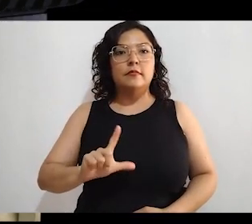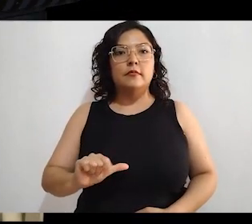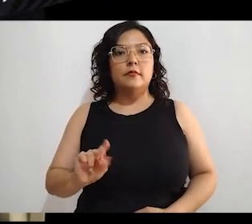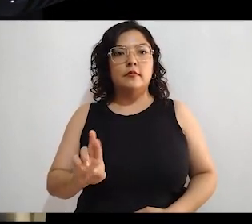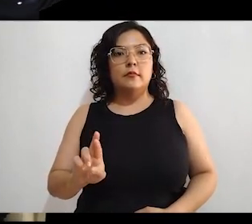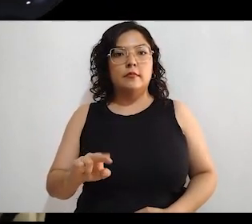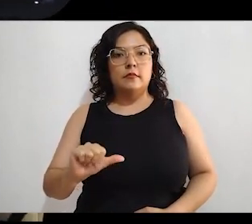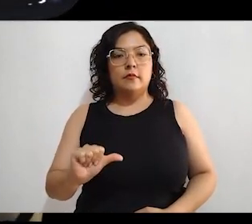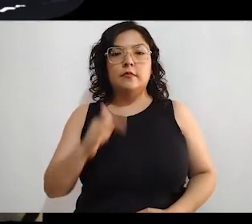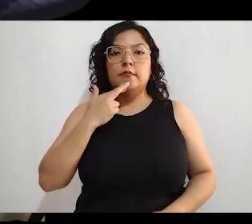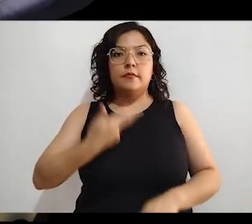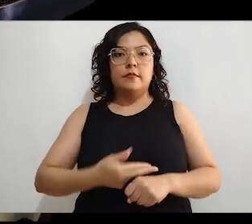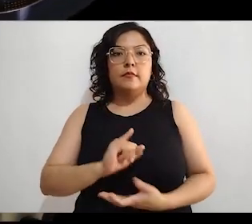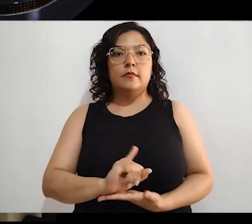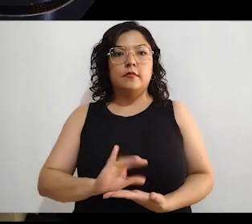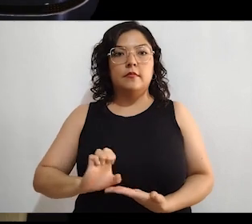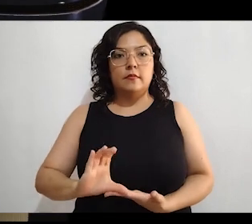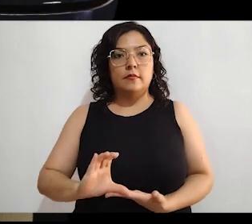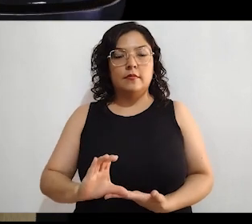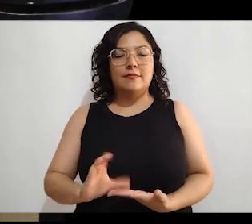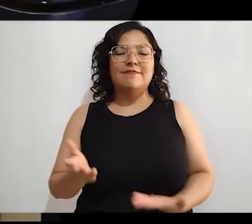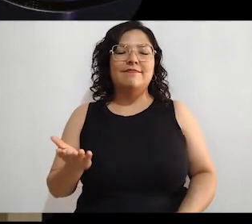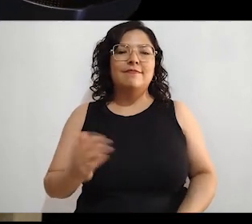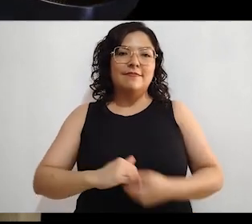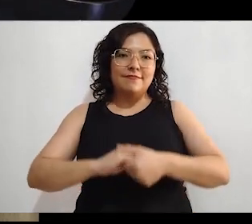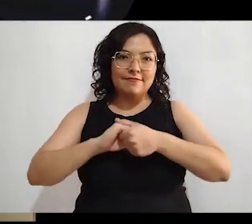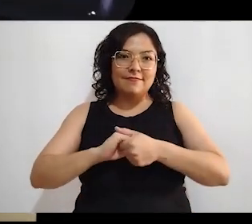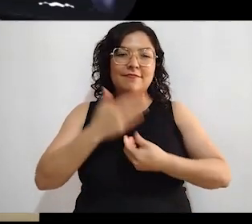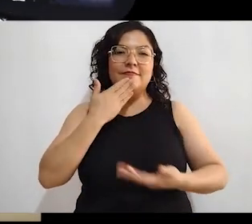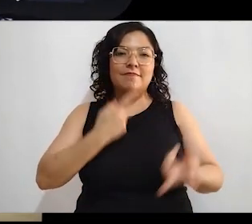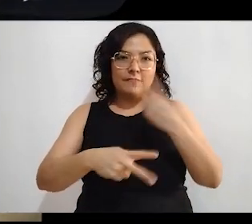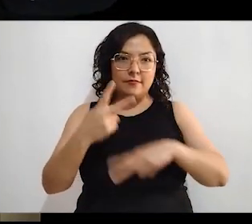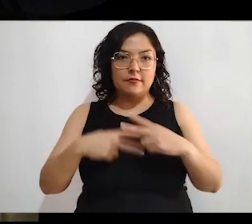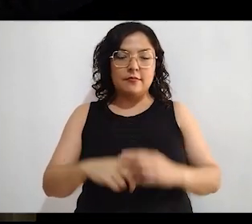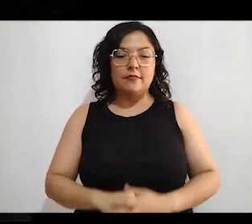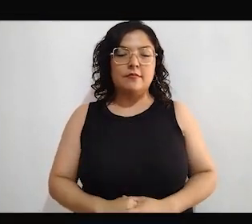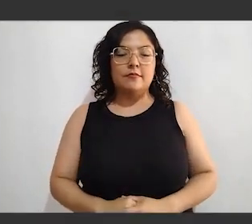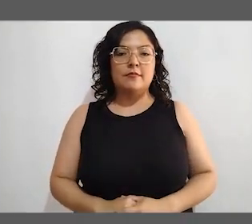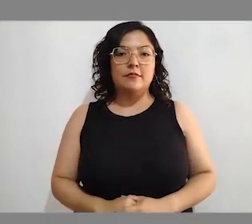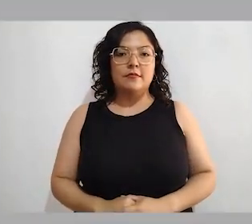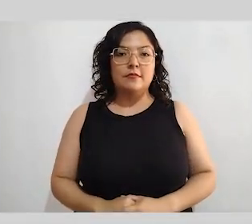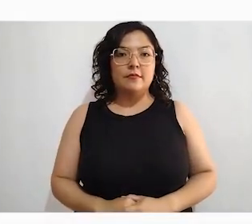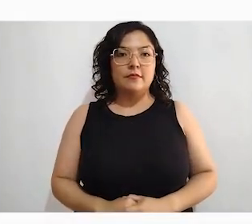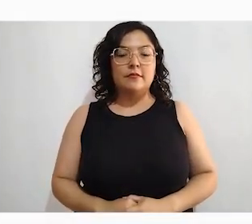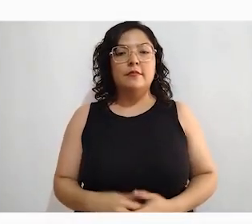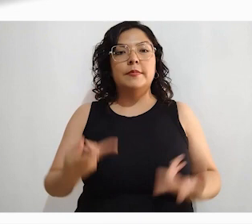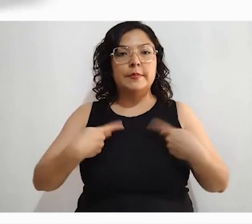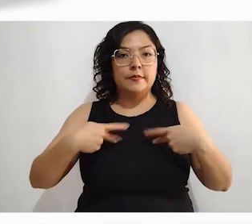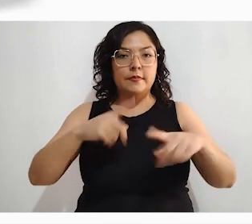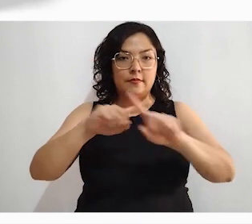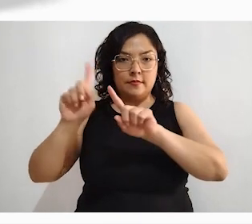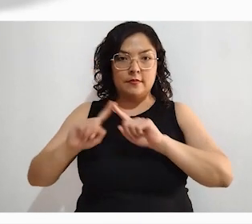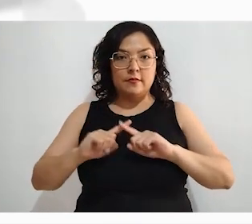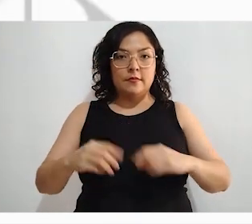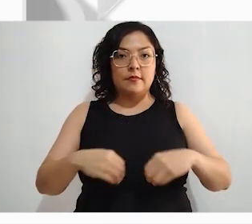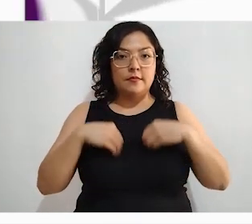producción del Instituto Electoral de Coahuila. Como siempre, les saludamos y les invitamos a que se quede con nosotros. Protagonistas